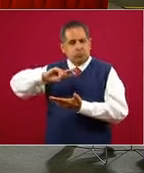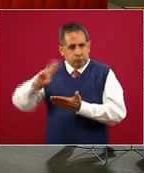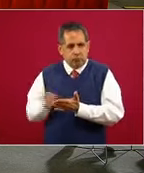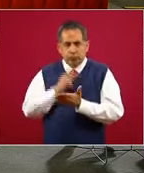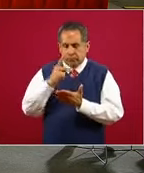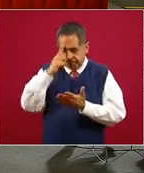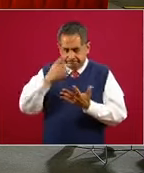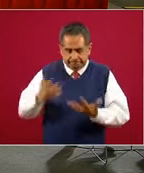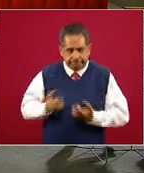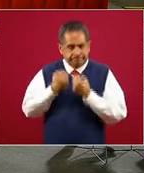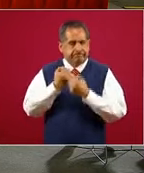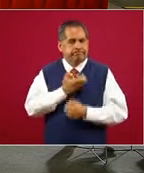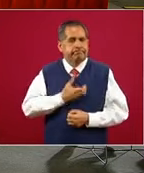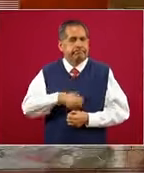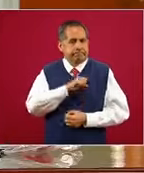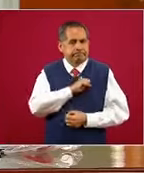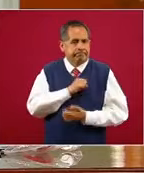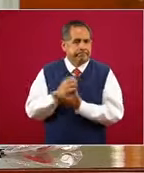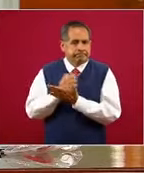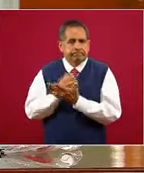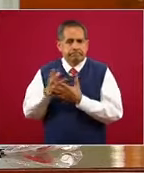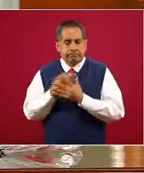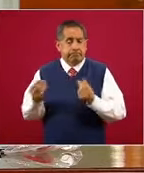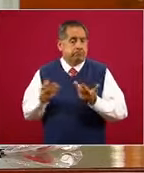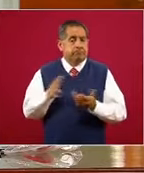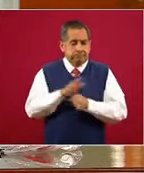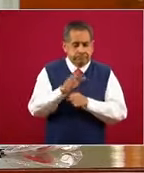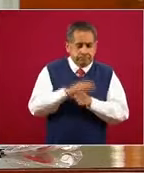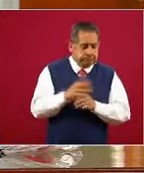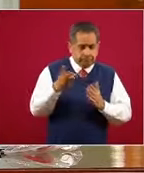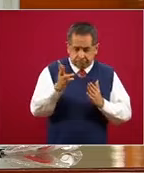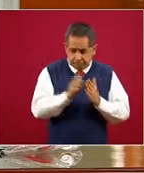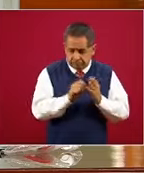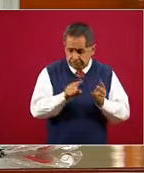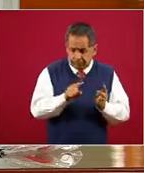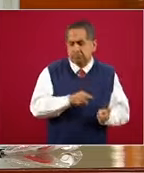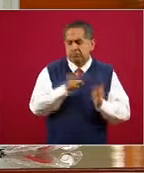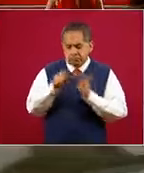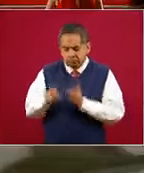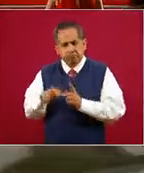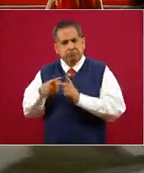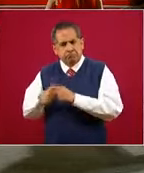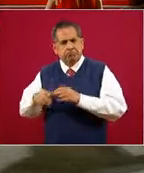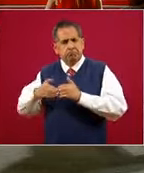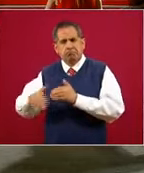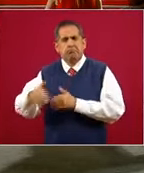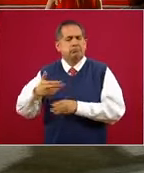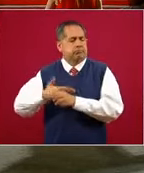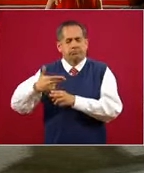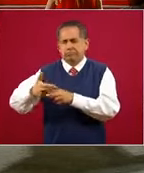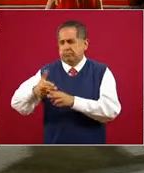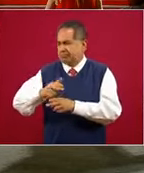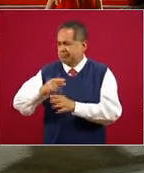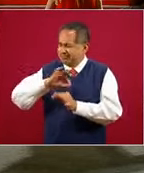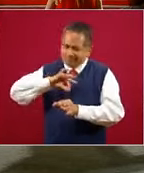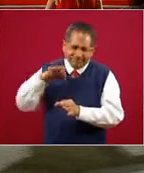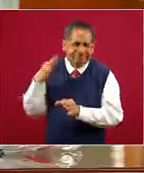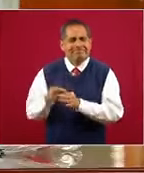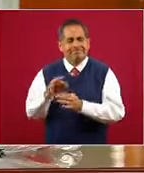rescate también y que por lo tanto pues estamos prácticamente asegurando que las personas se puedan curar de esta